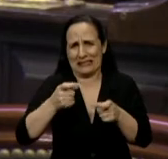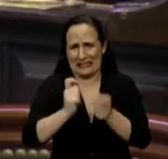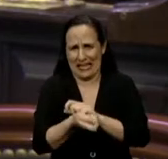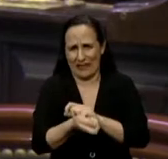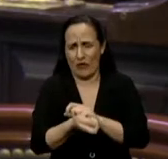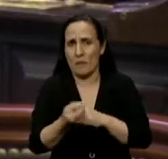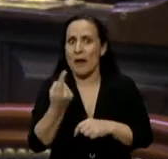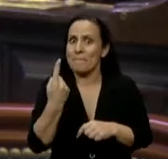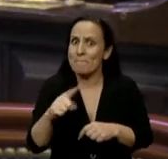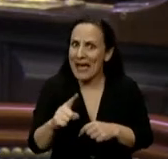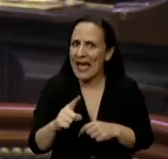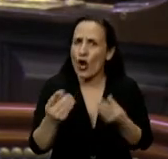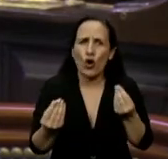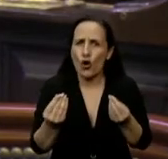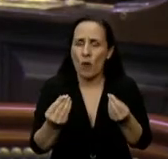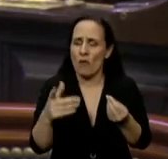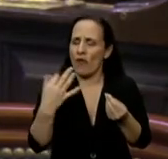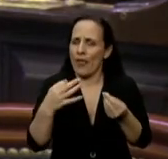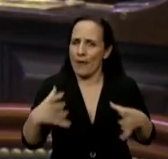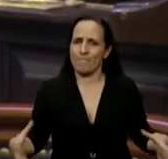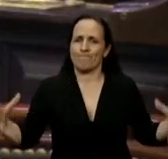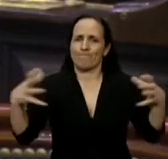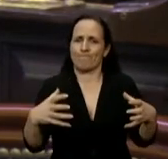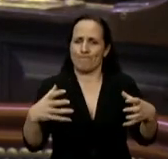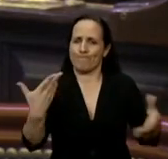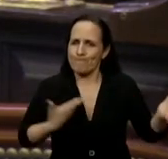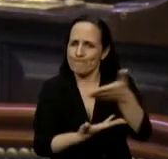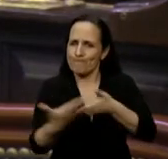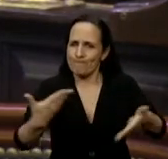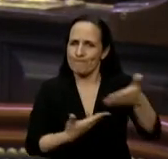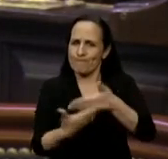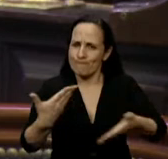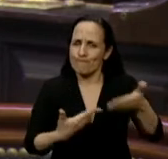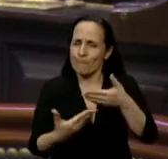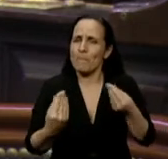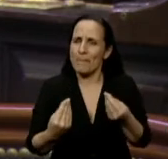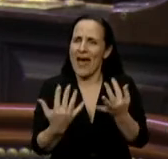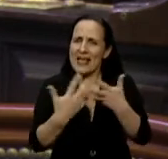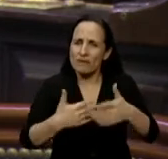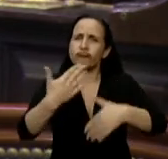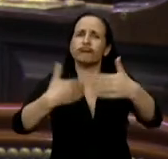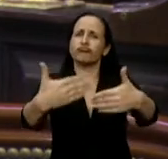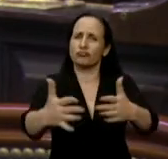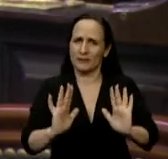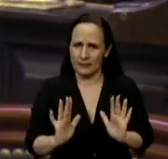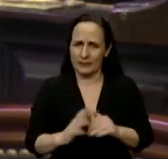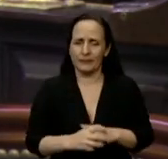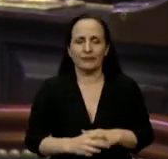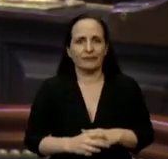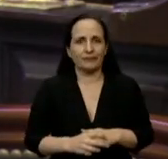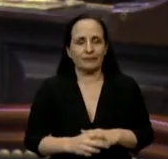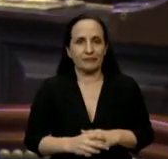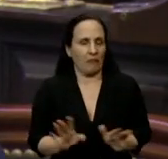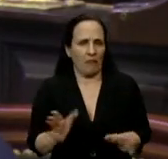la discusión en conjunto, ciertamente, para darle mayor progresividad al sistema. Es escandaloso